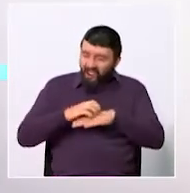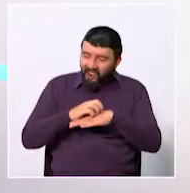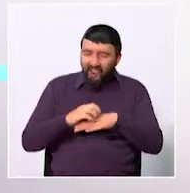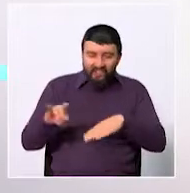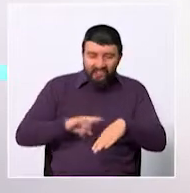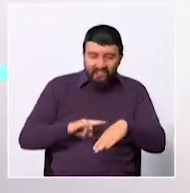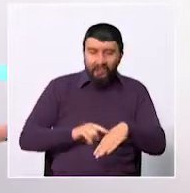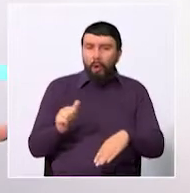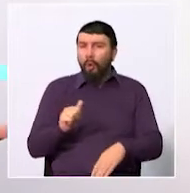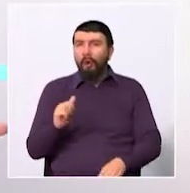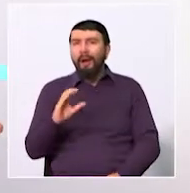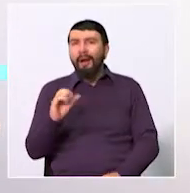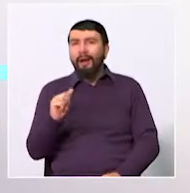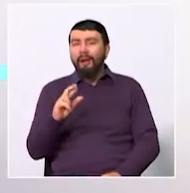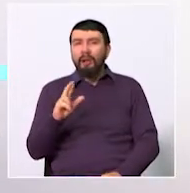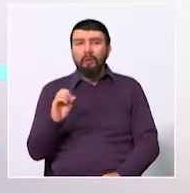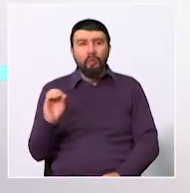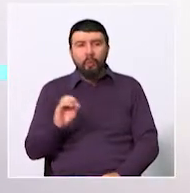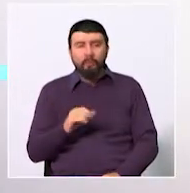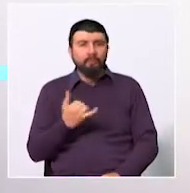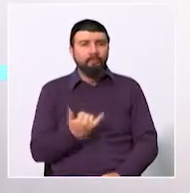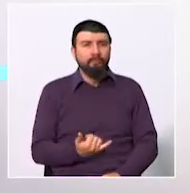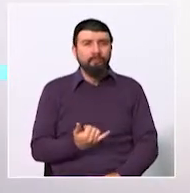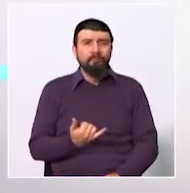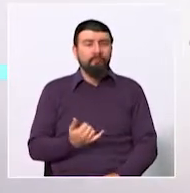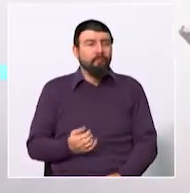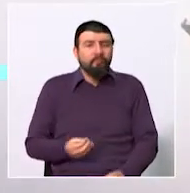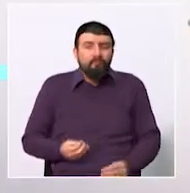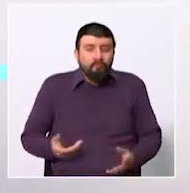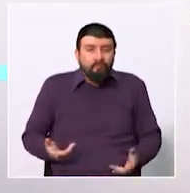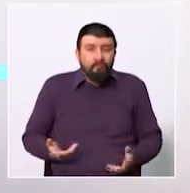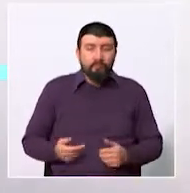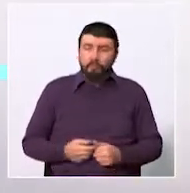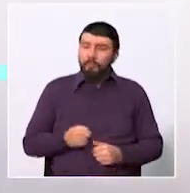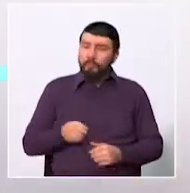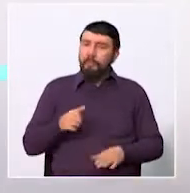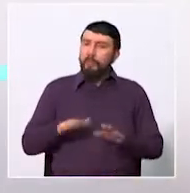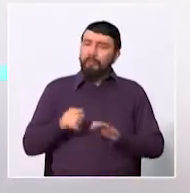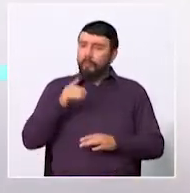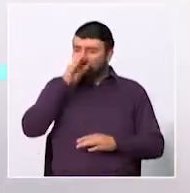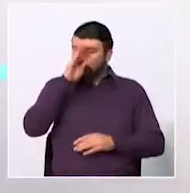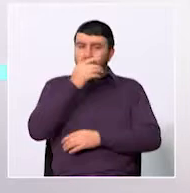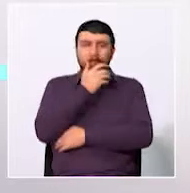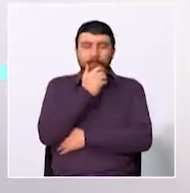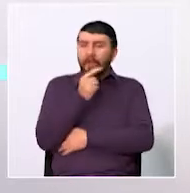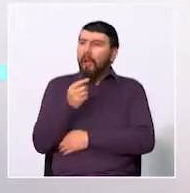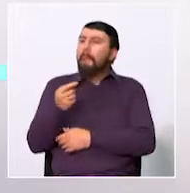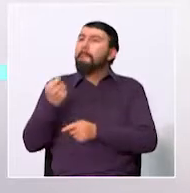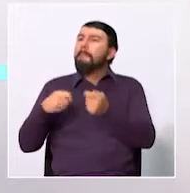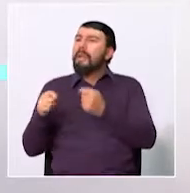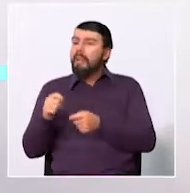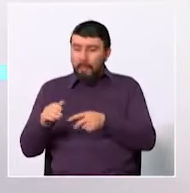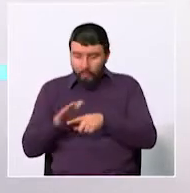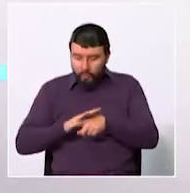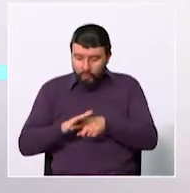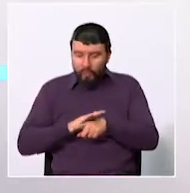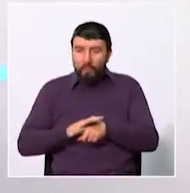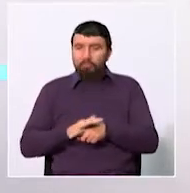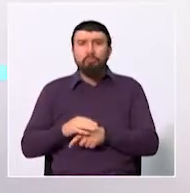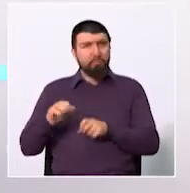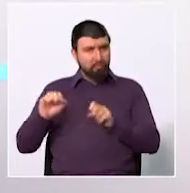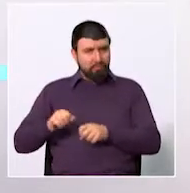cara o un hongo ante la duda es una visita 90 una cremita si van le venden una cremita